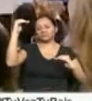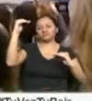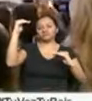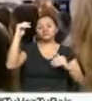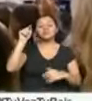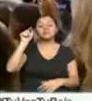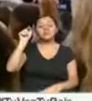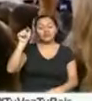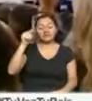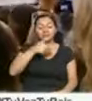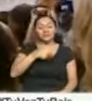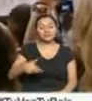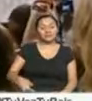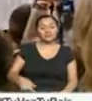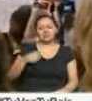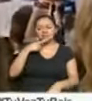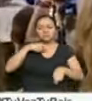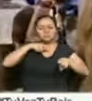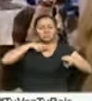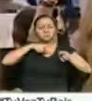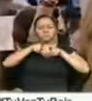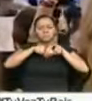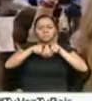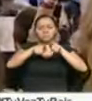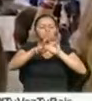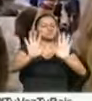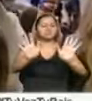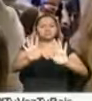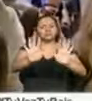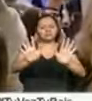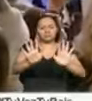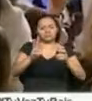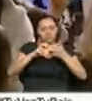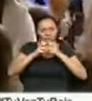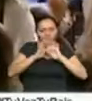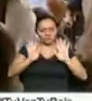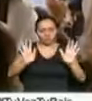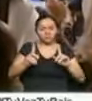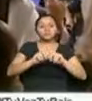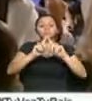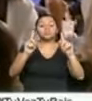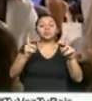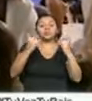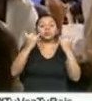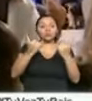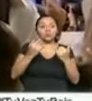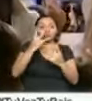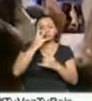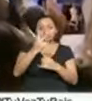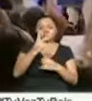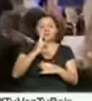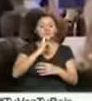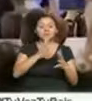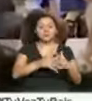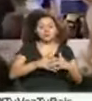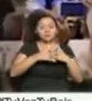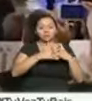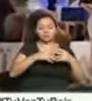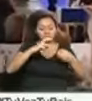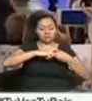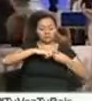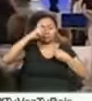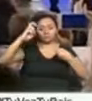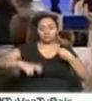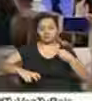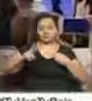ruso descartó entrar en una carrera armamentística con Occidente, aunque sí señaló que el hecho de que Estados Unidos se retirara en